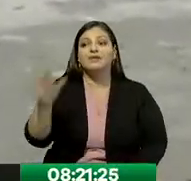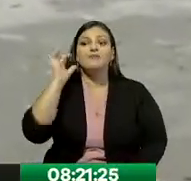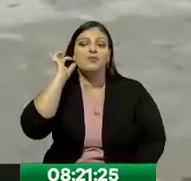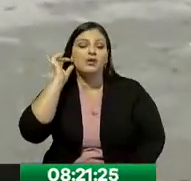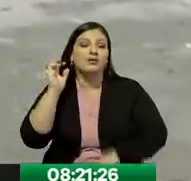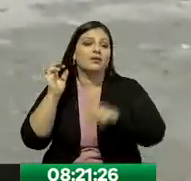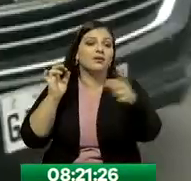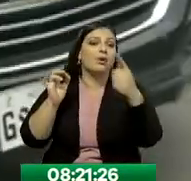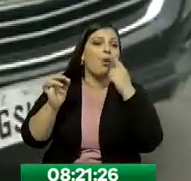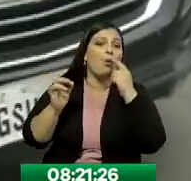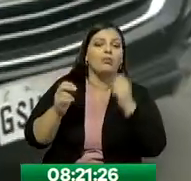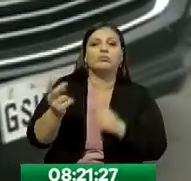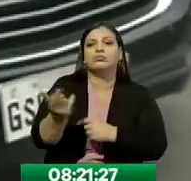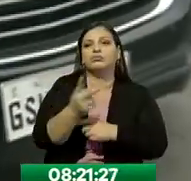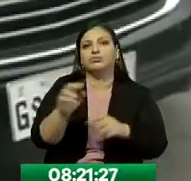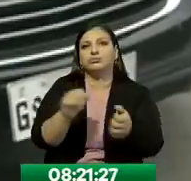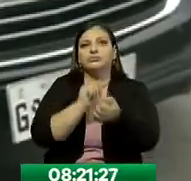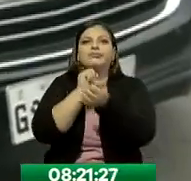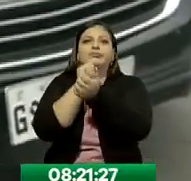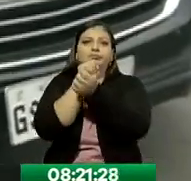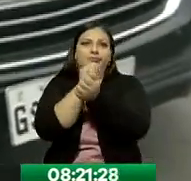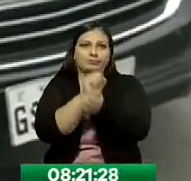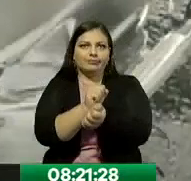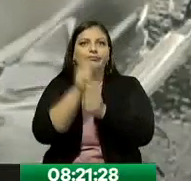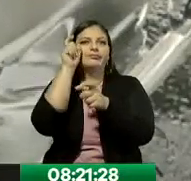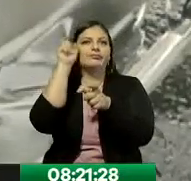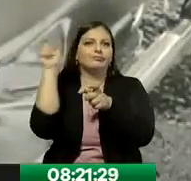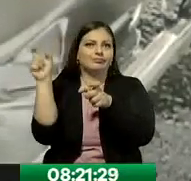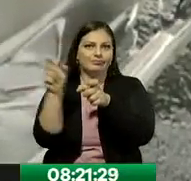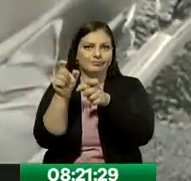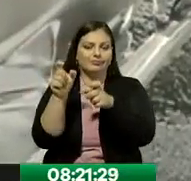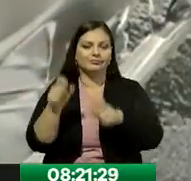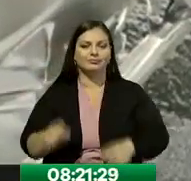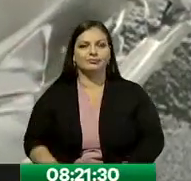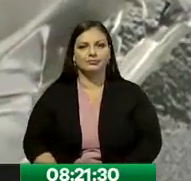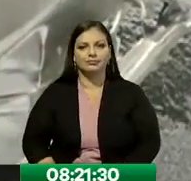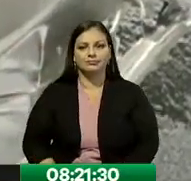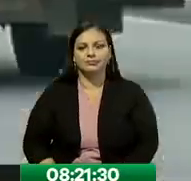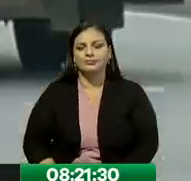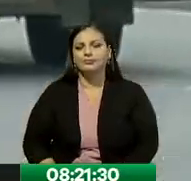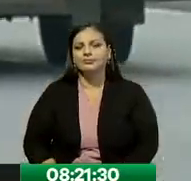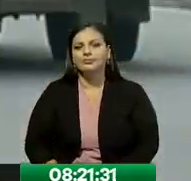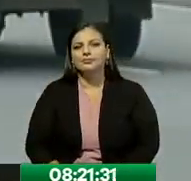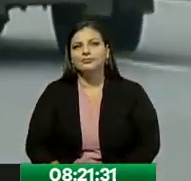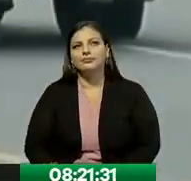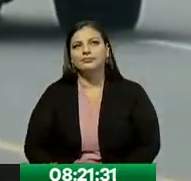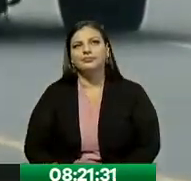consumo de alcohol. Ambos conductores fueron trasladados a la unidad de flagrancia de la